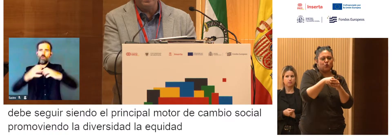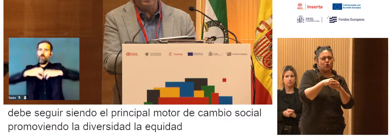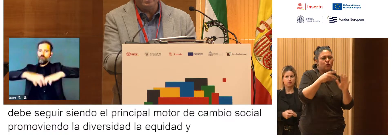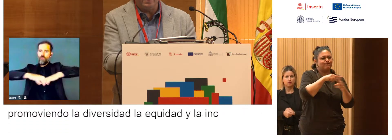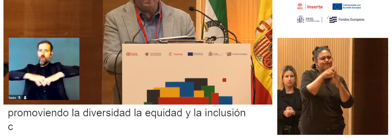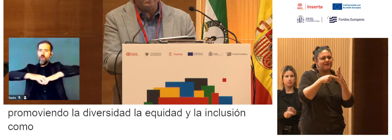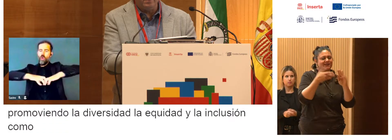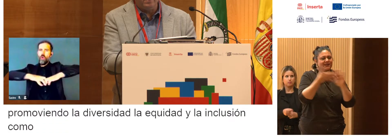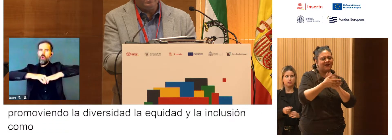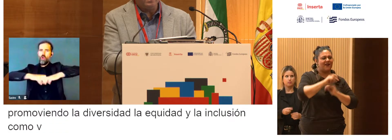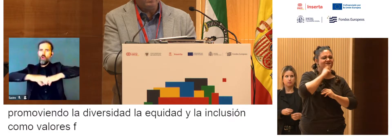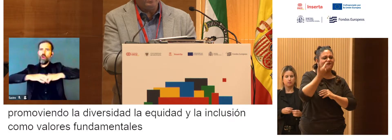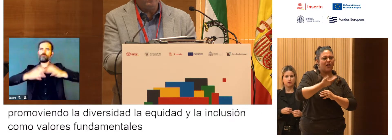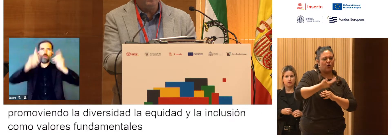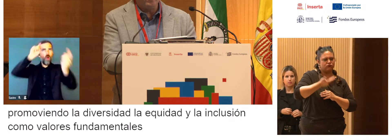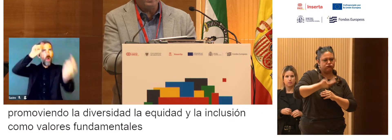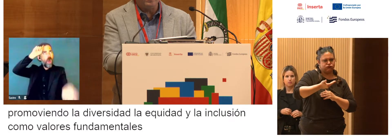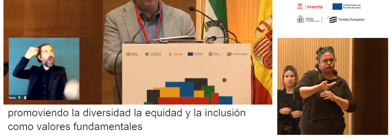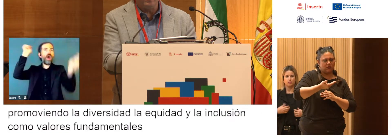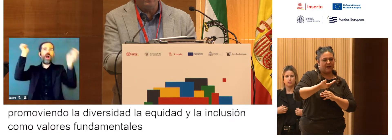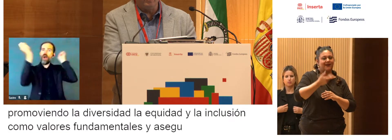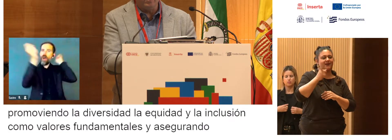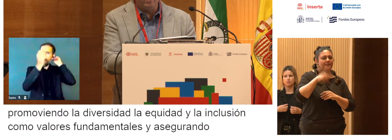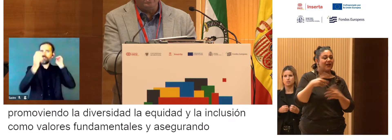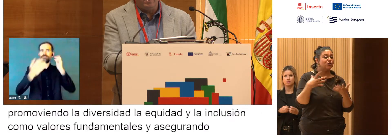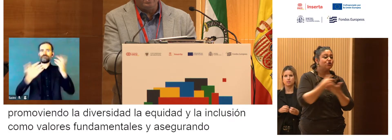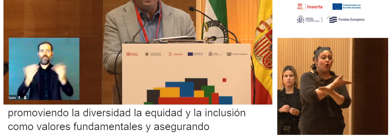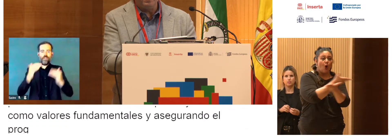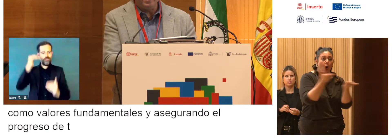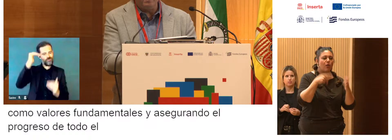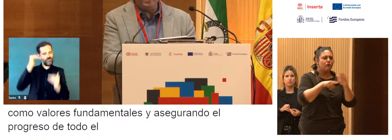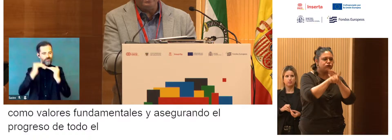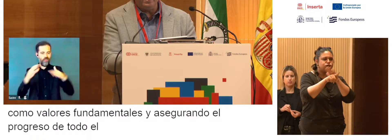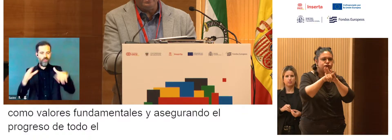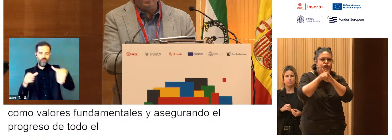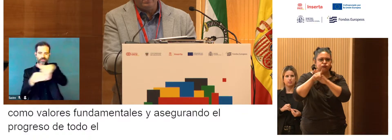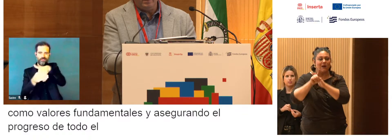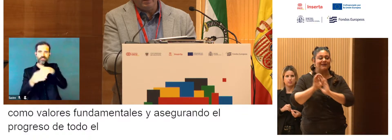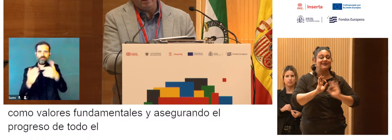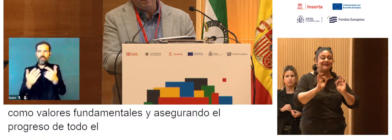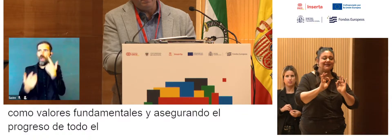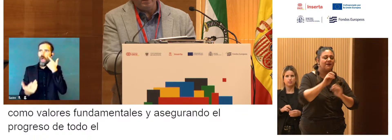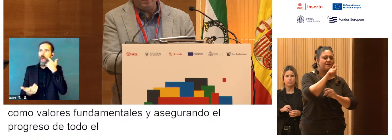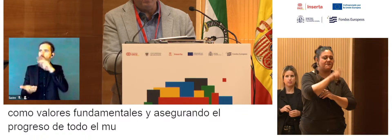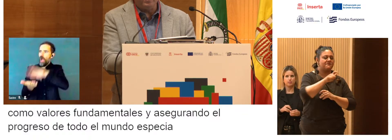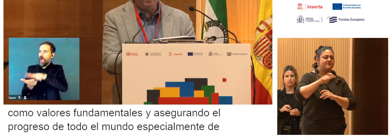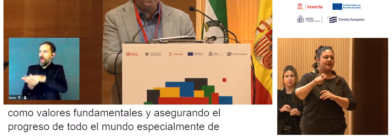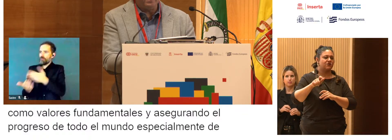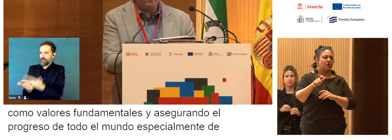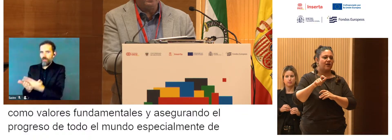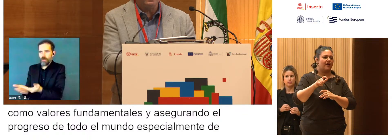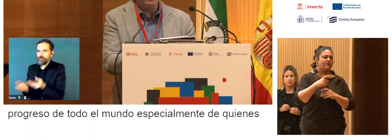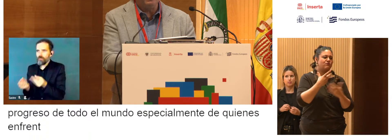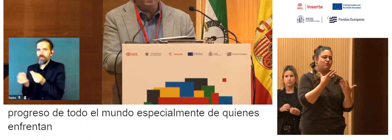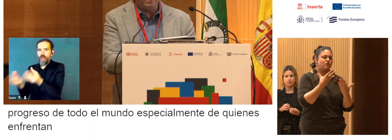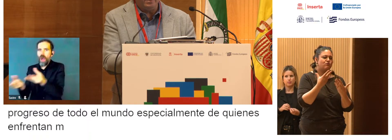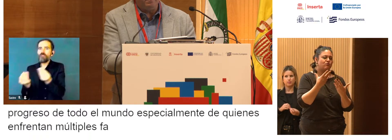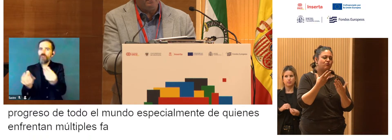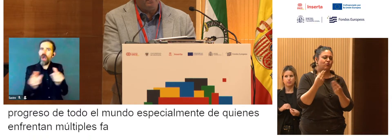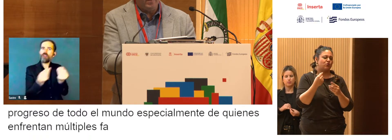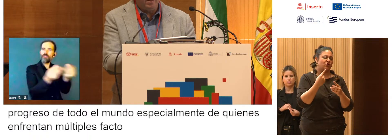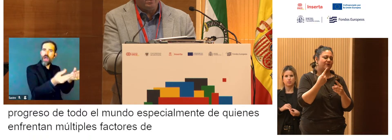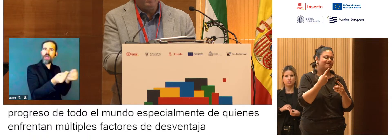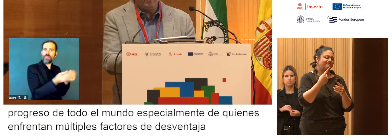valores fundamentales y asegurando el progreso de todo el mundo, especialmente de quienes enfrentan múltiples factores de